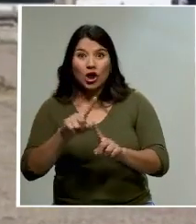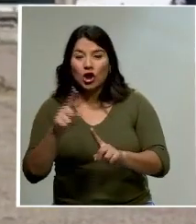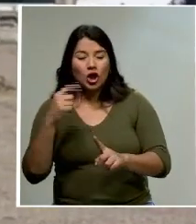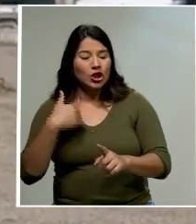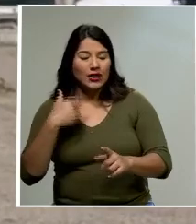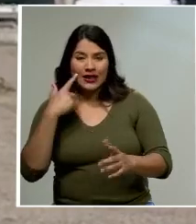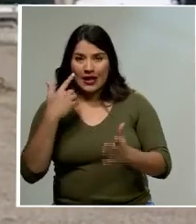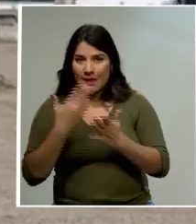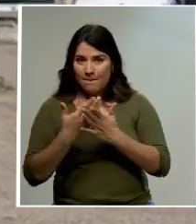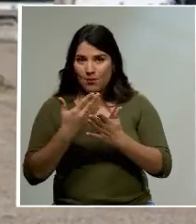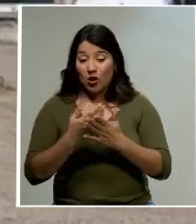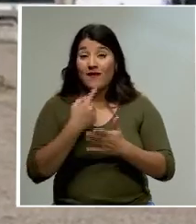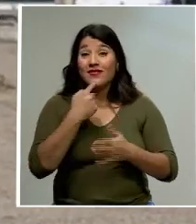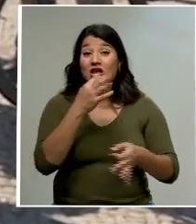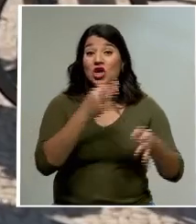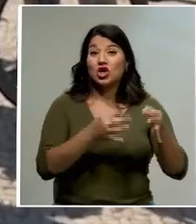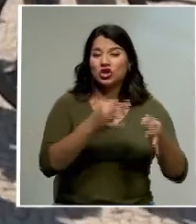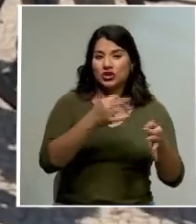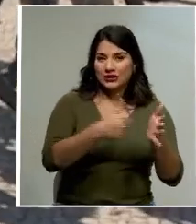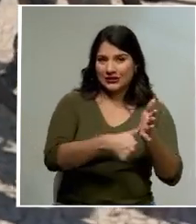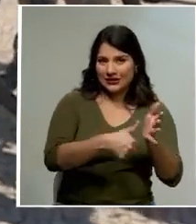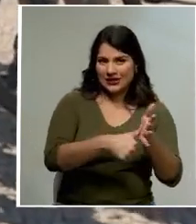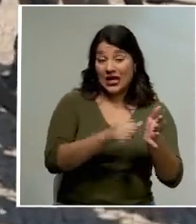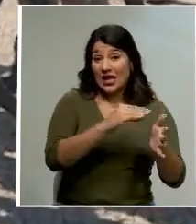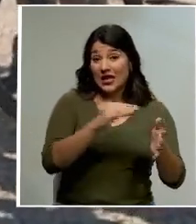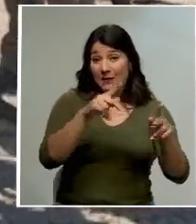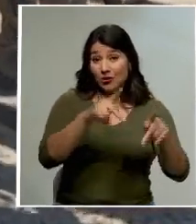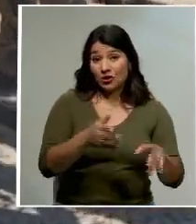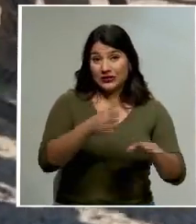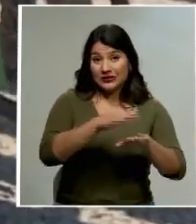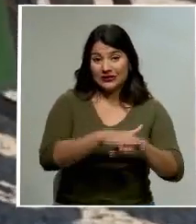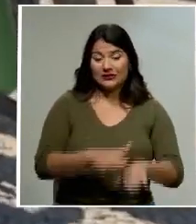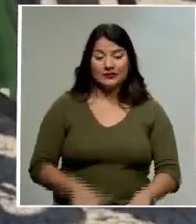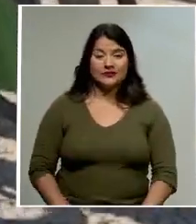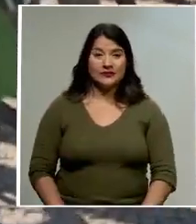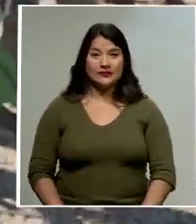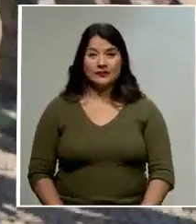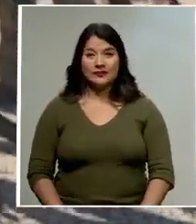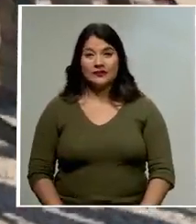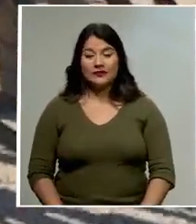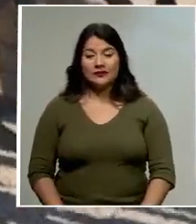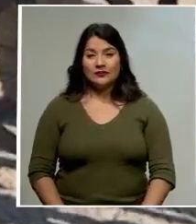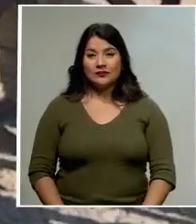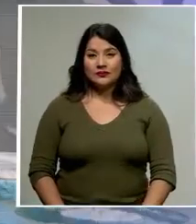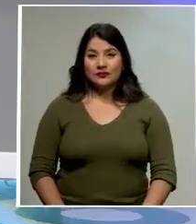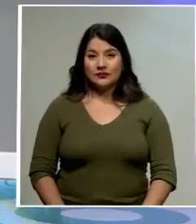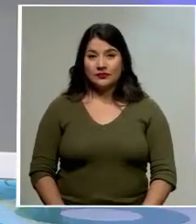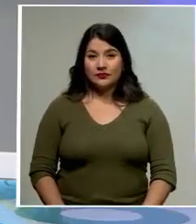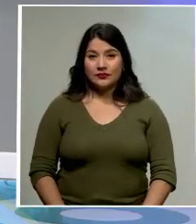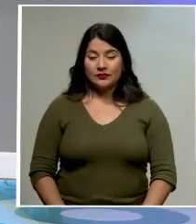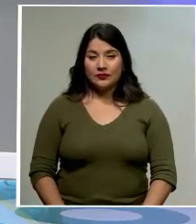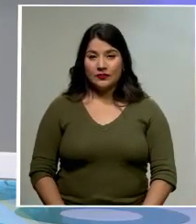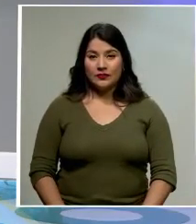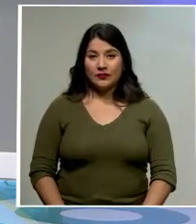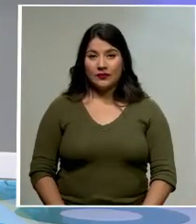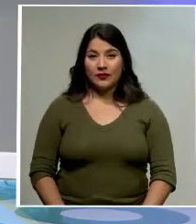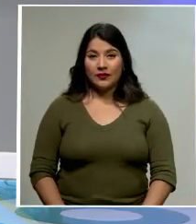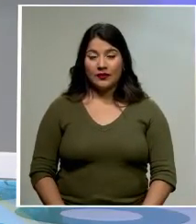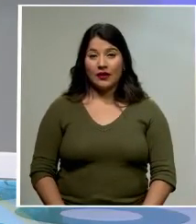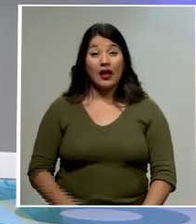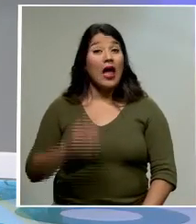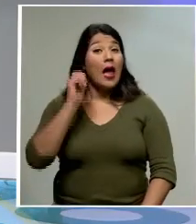la justicia electoral y numerosos especialistas. Y la